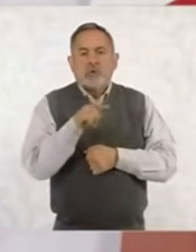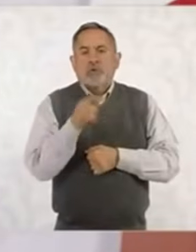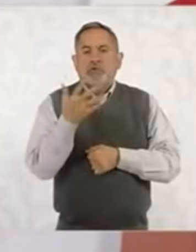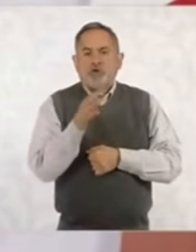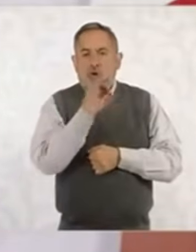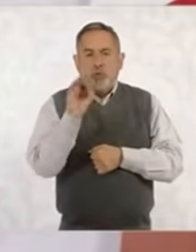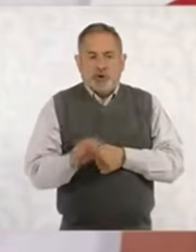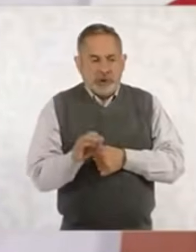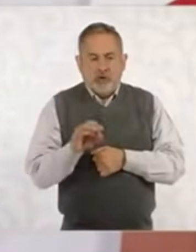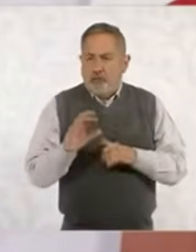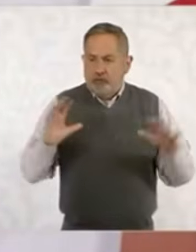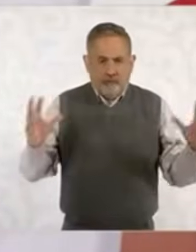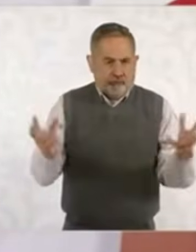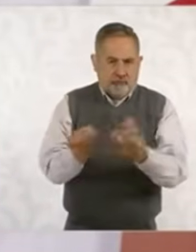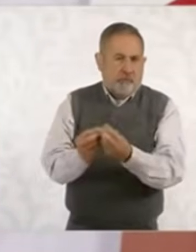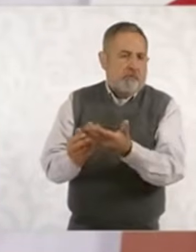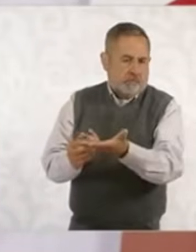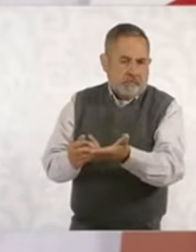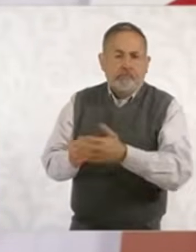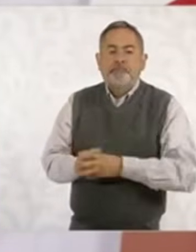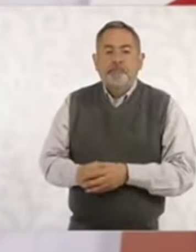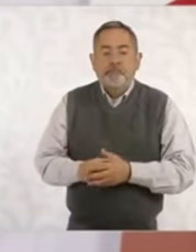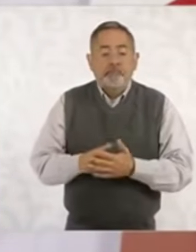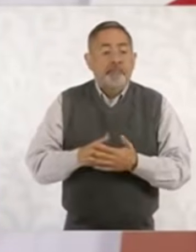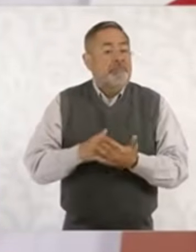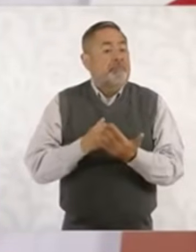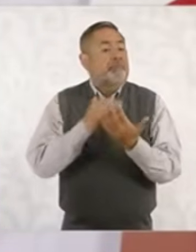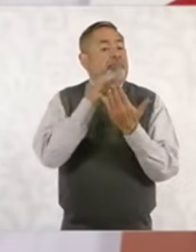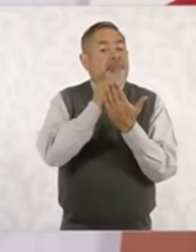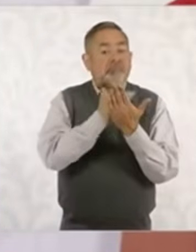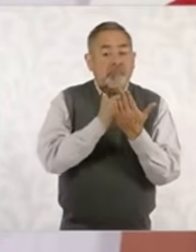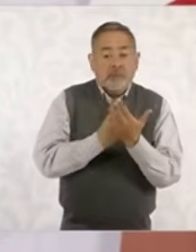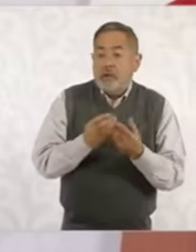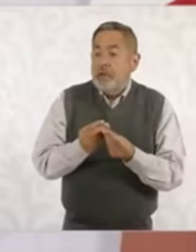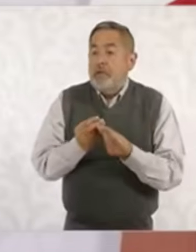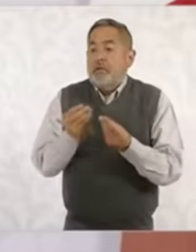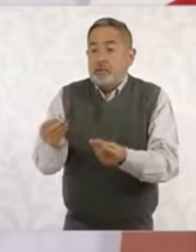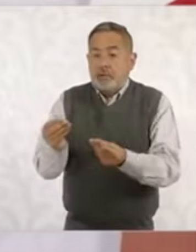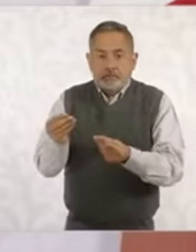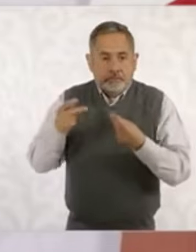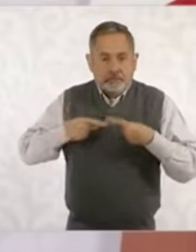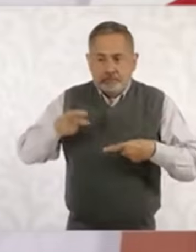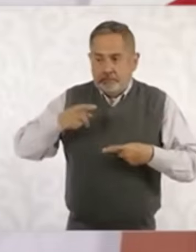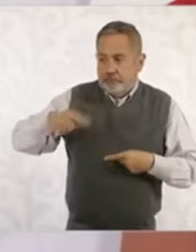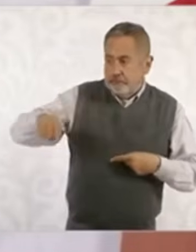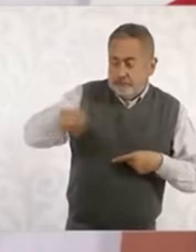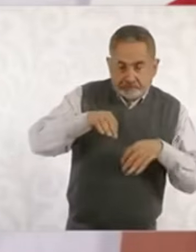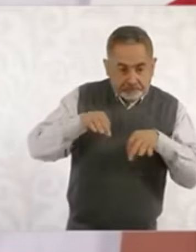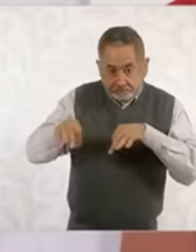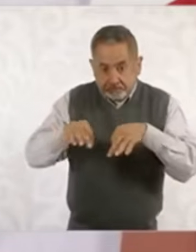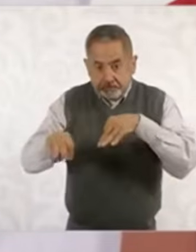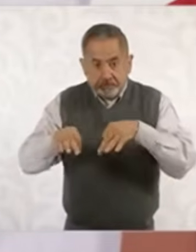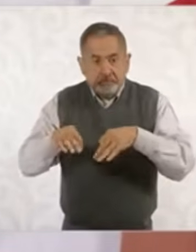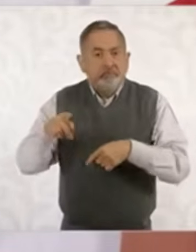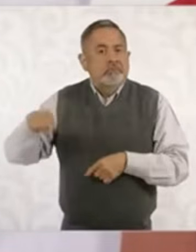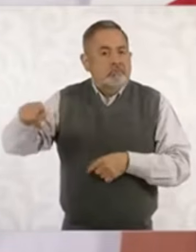15.5%. Aquí en esta cartera o en este segmento de personas que trabajaron en el gobierno y que obtuvieron su crédito,